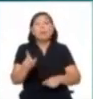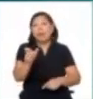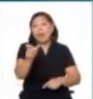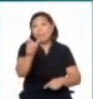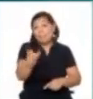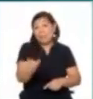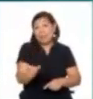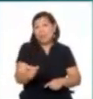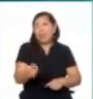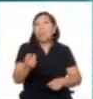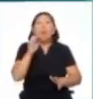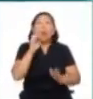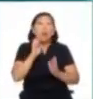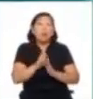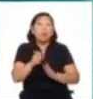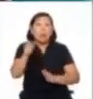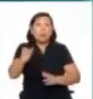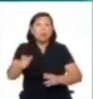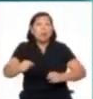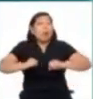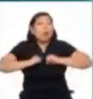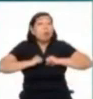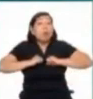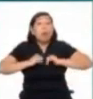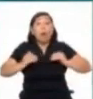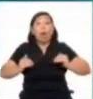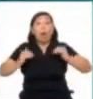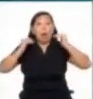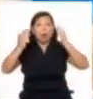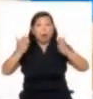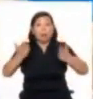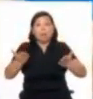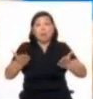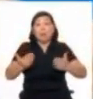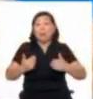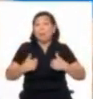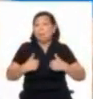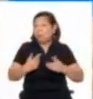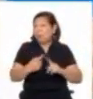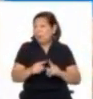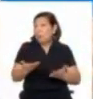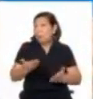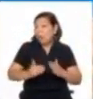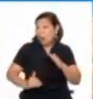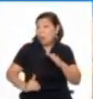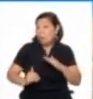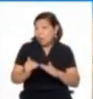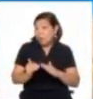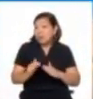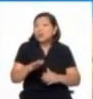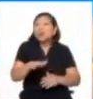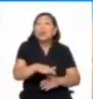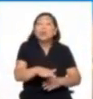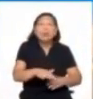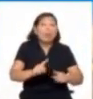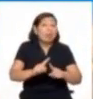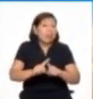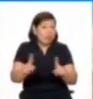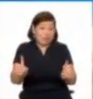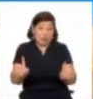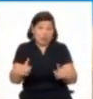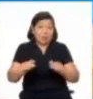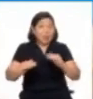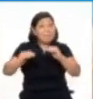persona. Si es un deportista, un hombre alto, un hombre que tiene un requerimiento mayor, obviamente quizás pueda aumentar. Si es un niño, pueda disminuir